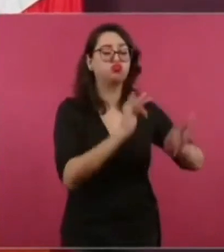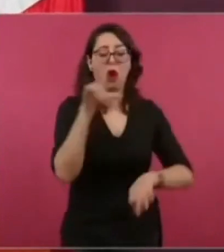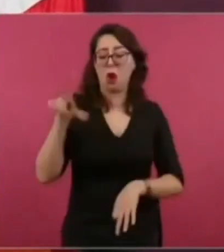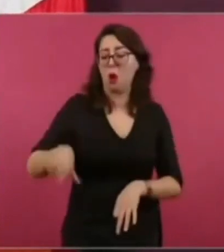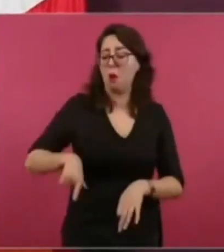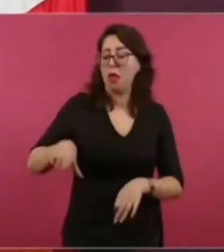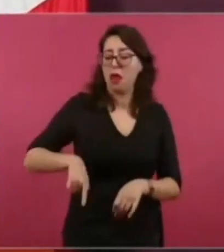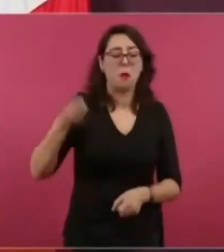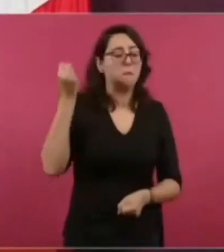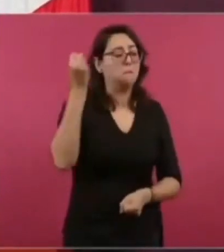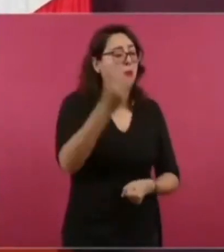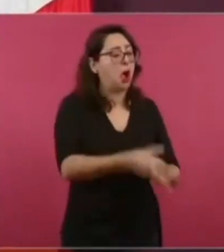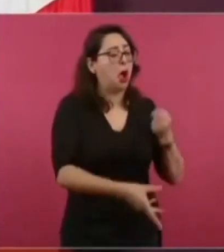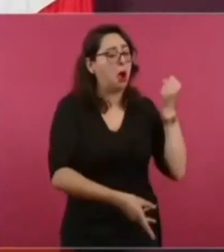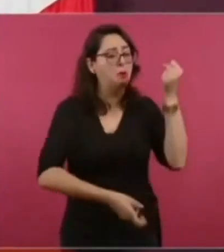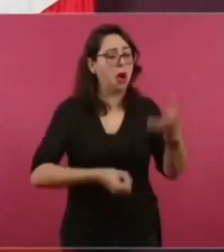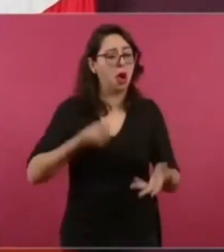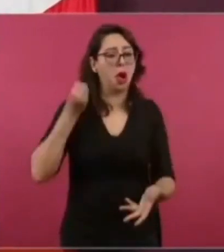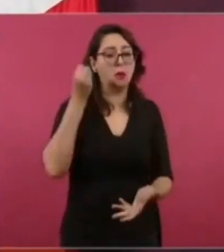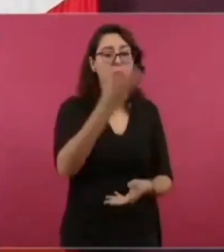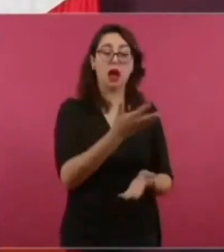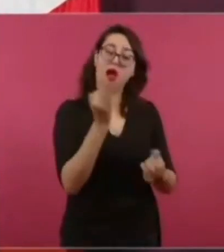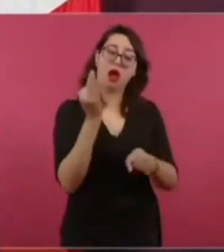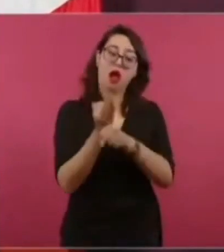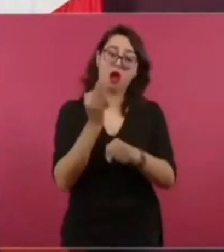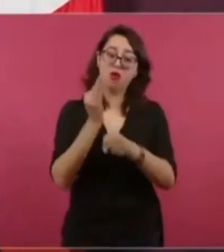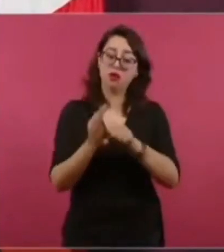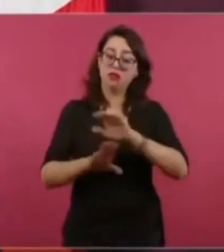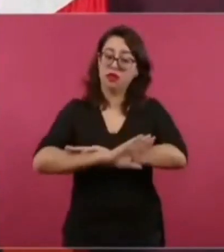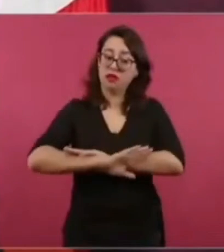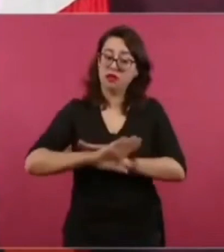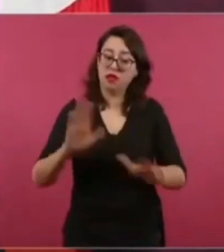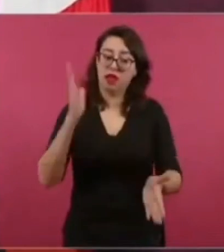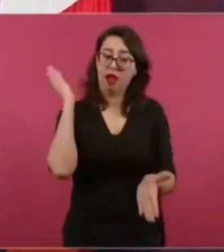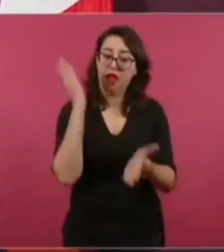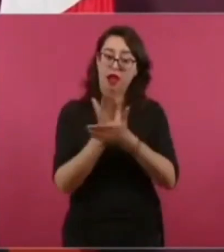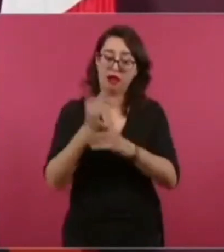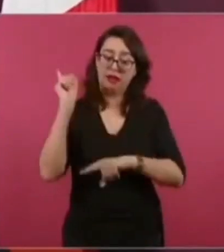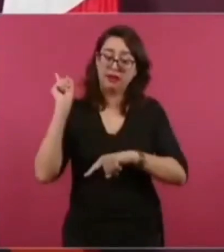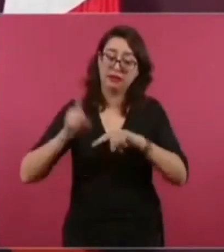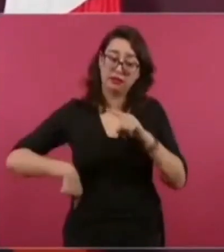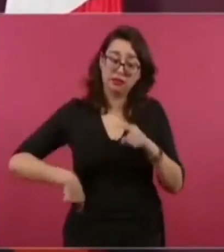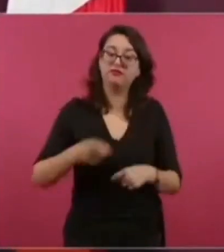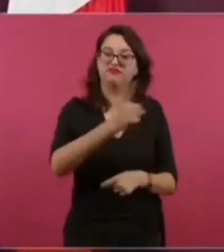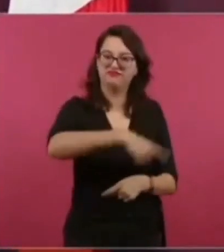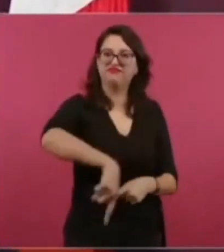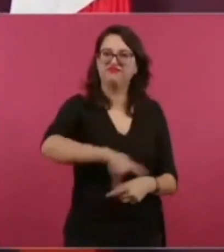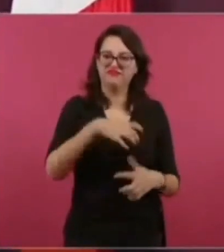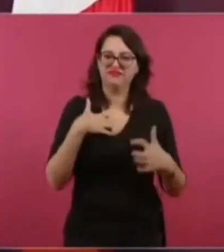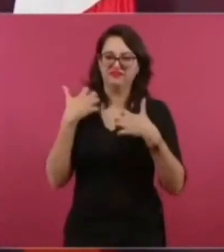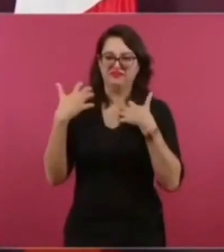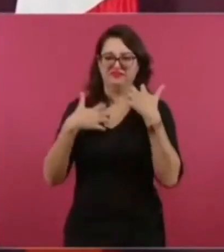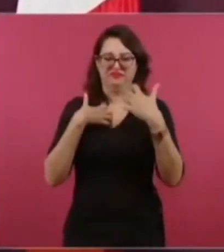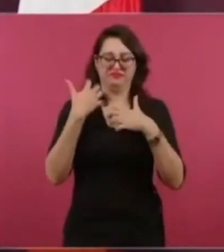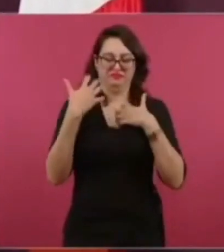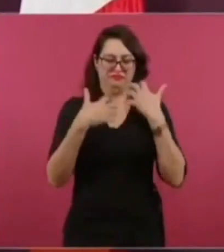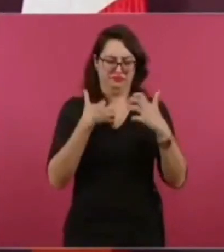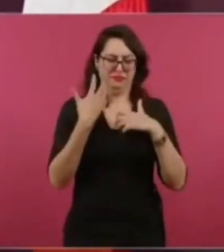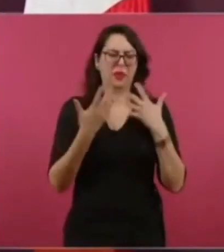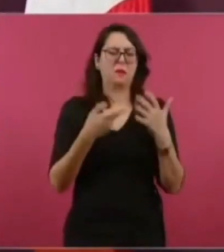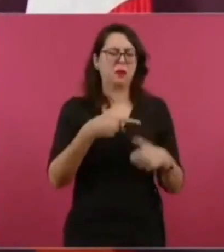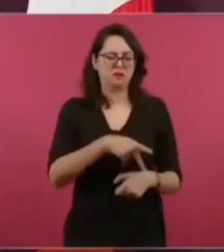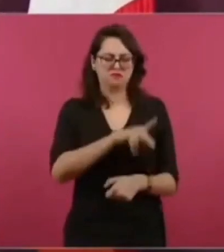enfrentamos cuando decían que yo era un peligro para México, que México iba a ser como no sé qué país y que